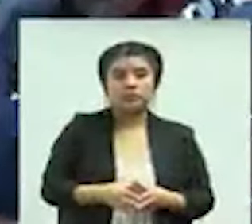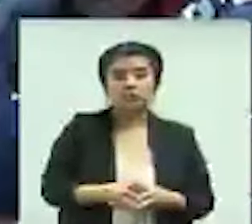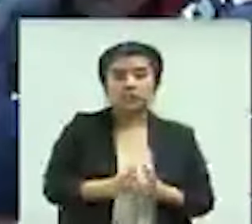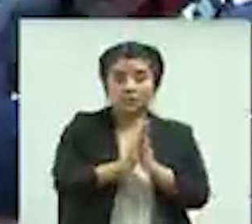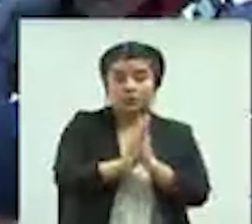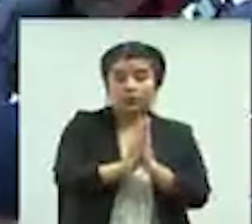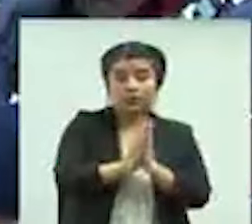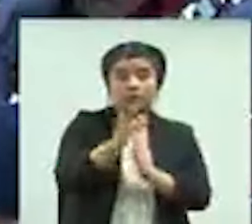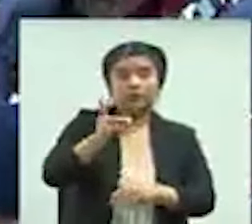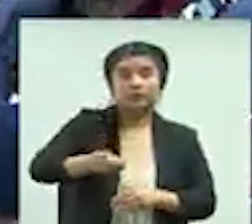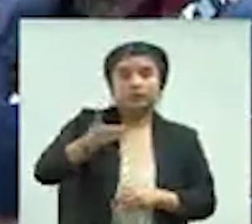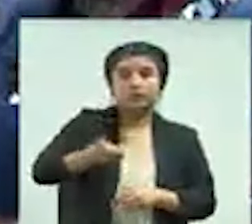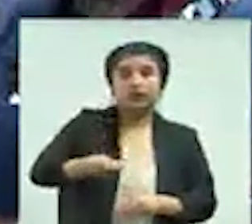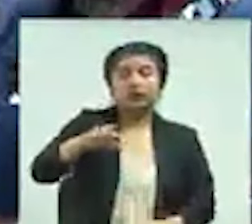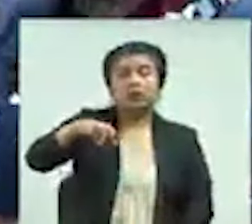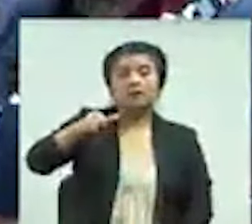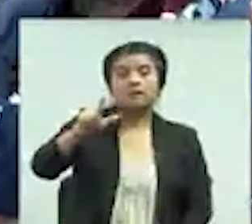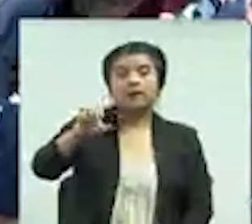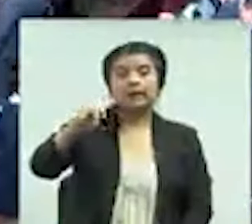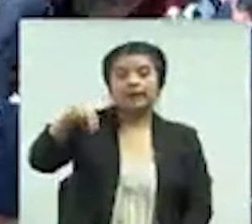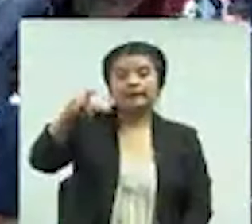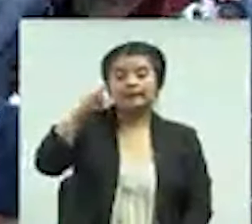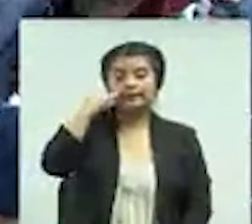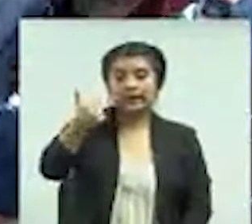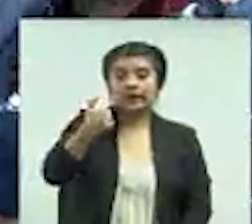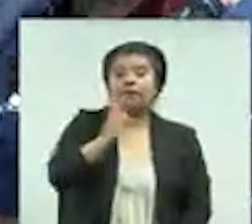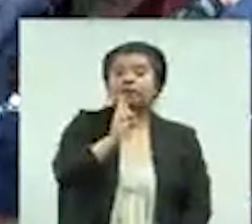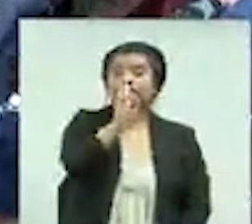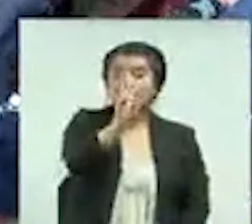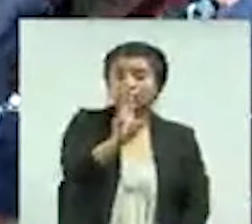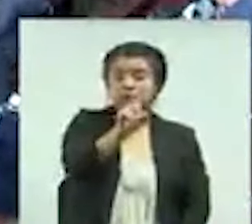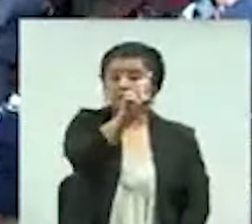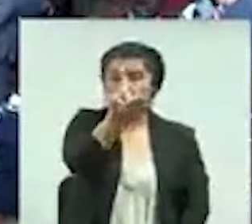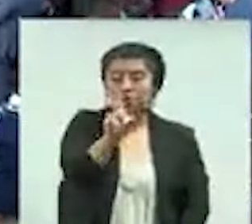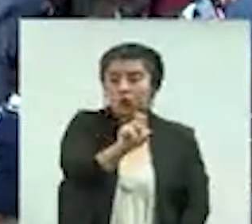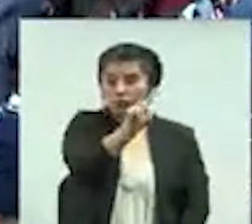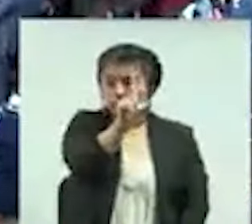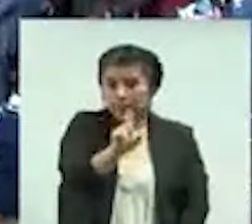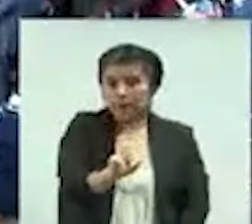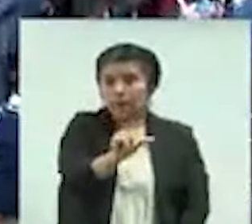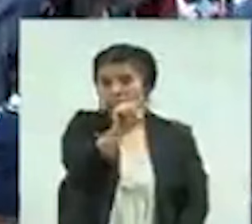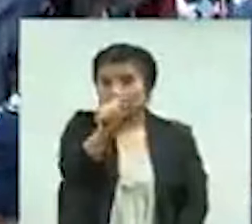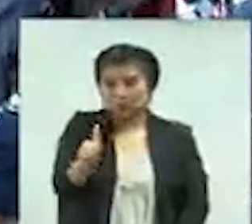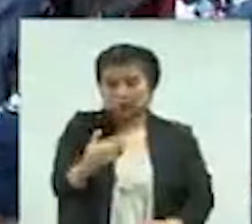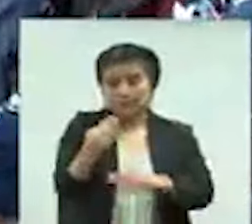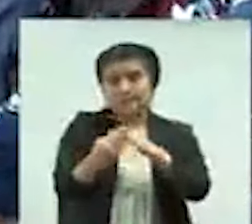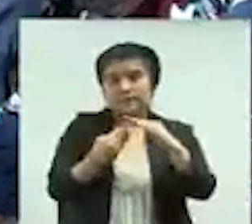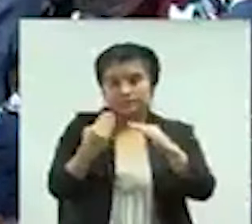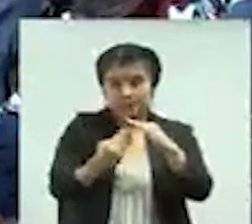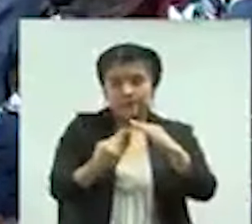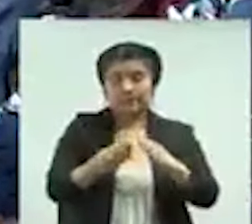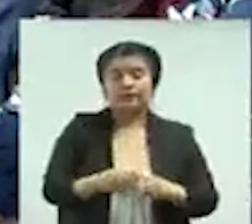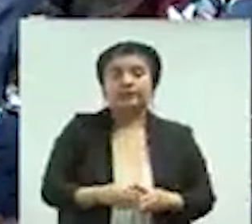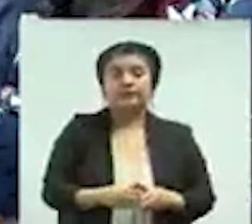Por favor, diputado Elmer Palencia, tiene la palabra para formular la siguiente pregunta básica.